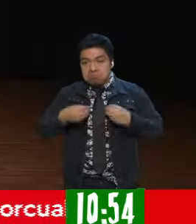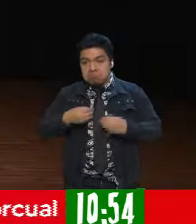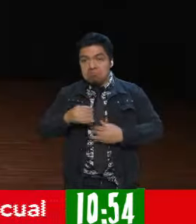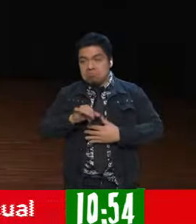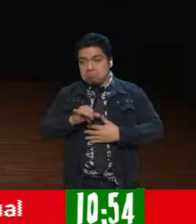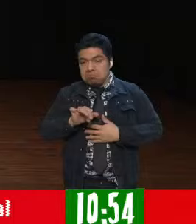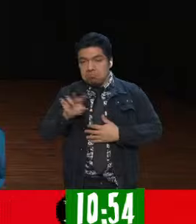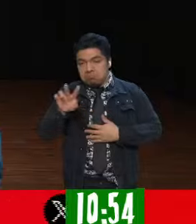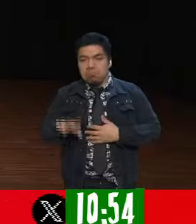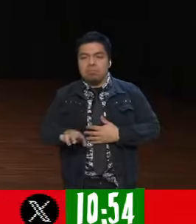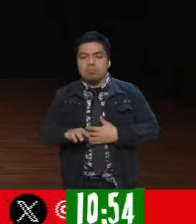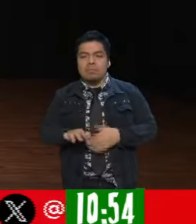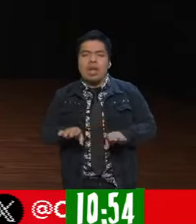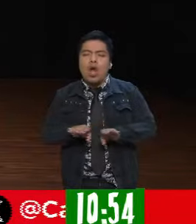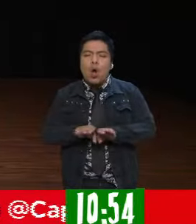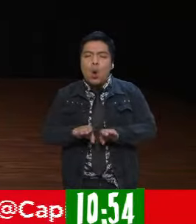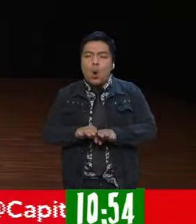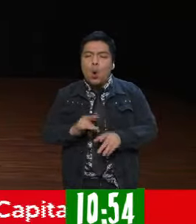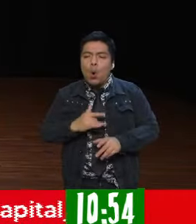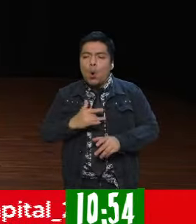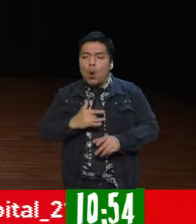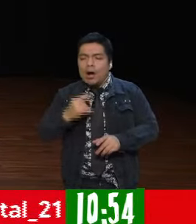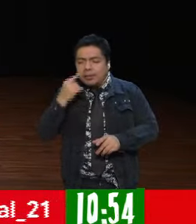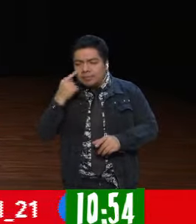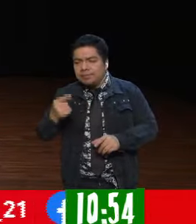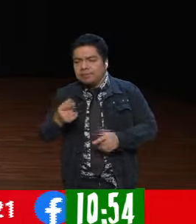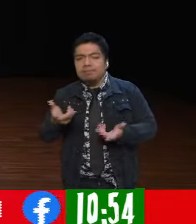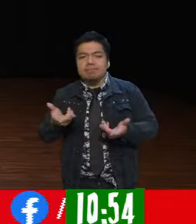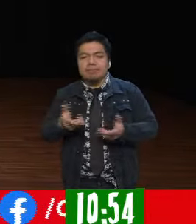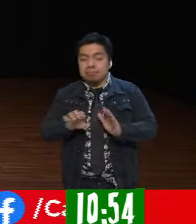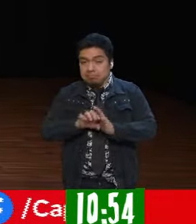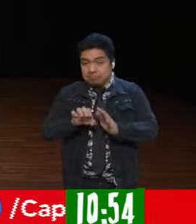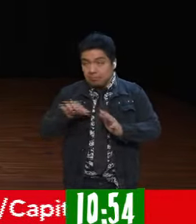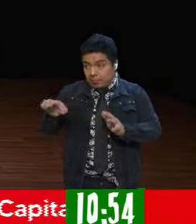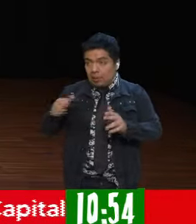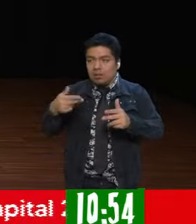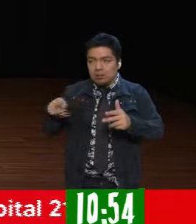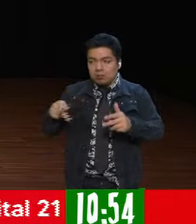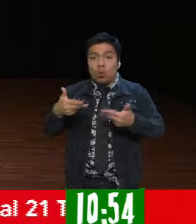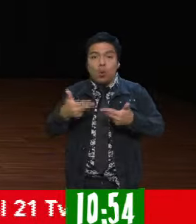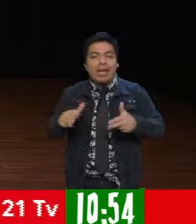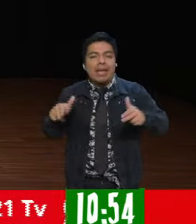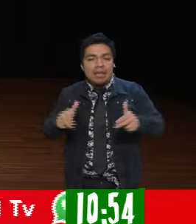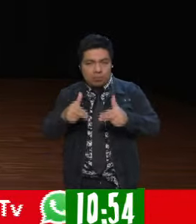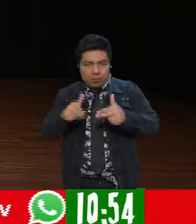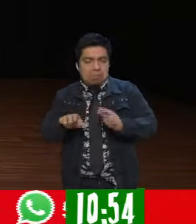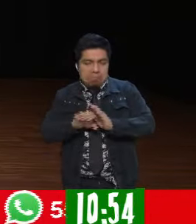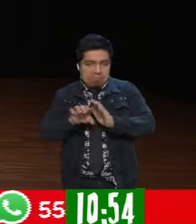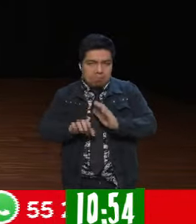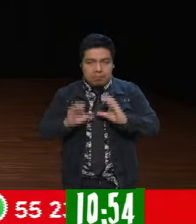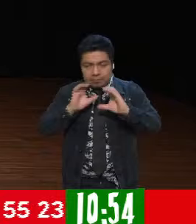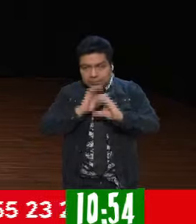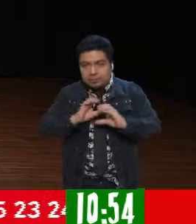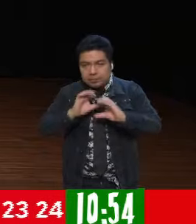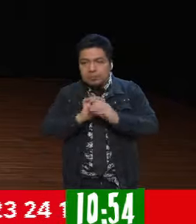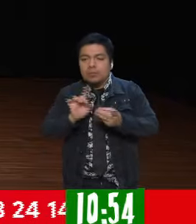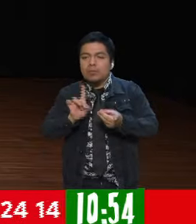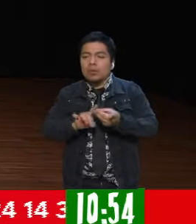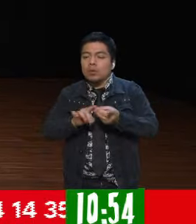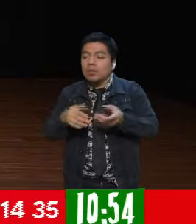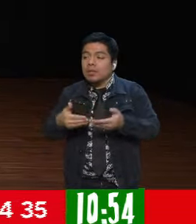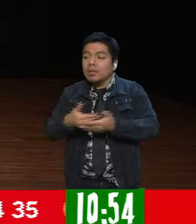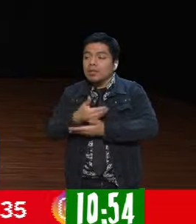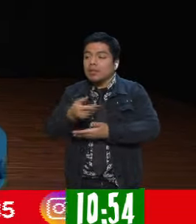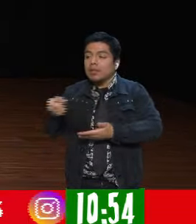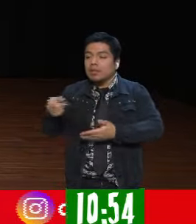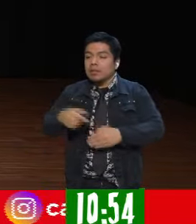¿Usted cómo sería, no señora? Ajá. ¿Cómo sería usted su himno o su canción? ¿Para dónde nació usted? No,